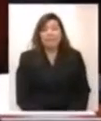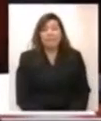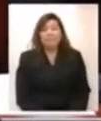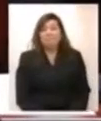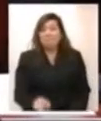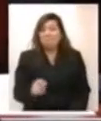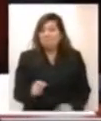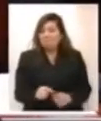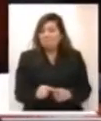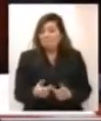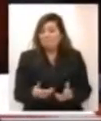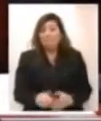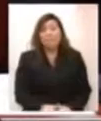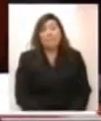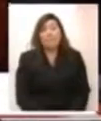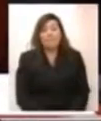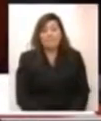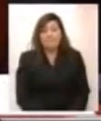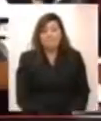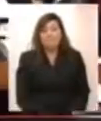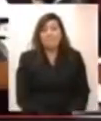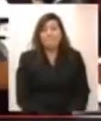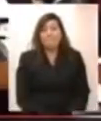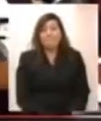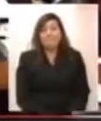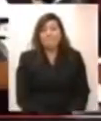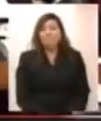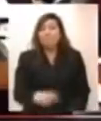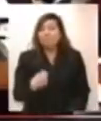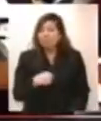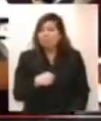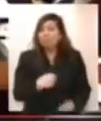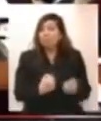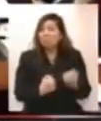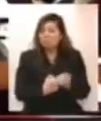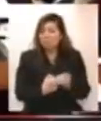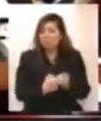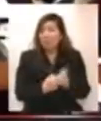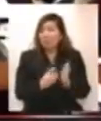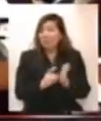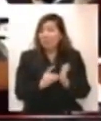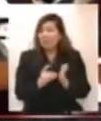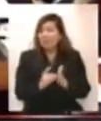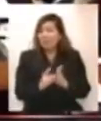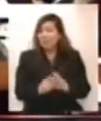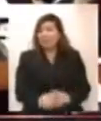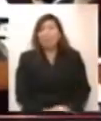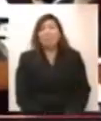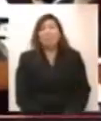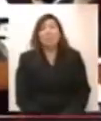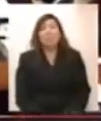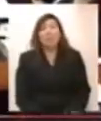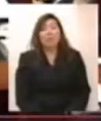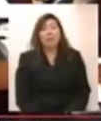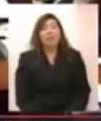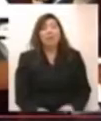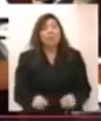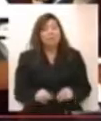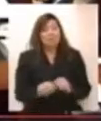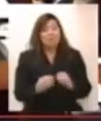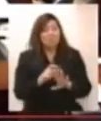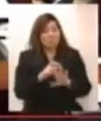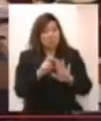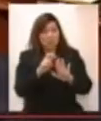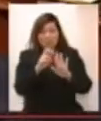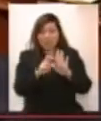¿Puede usted hacer uso de la palabra, señor Johnny Lescano? Señor presidente, nosotros vamos a apoyar el dictamen. Acción Popular Frente Amplio también ha presentado